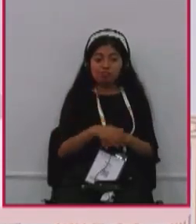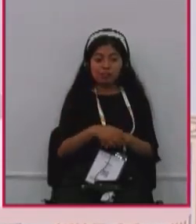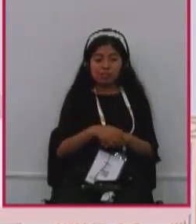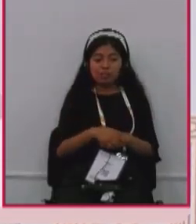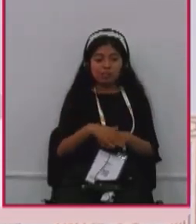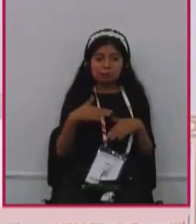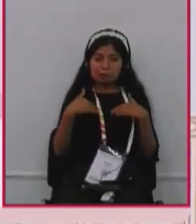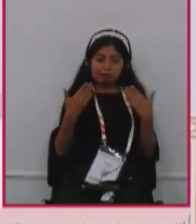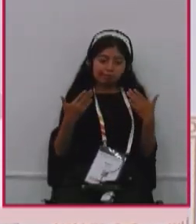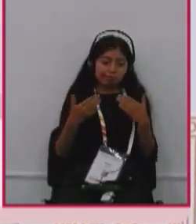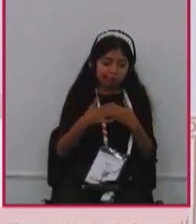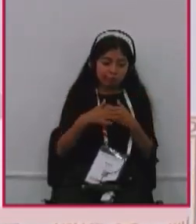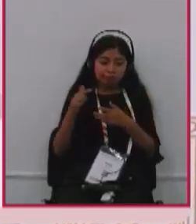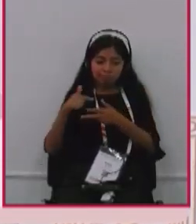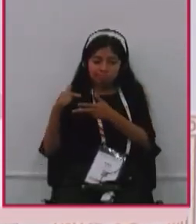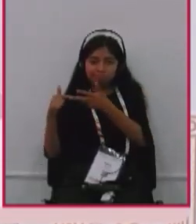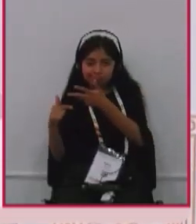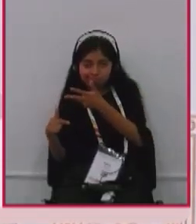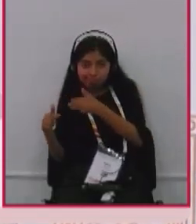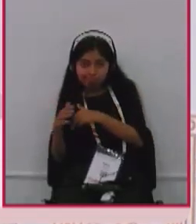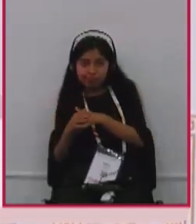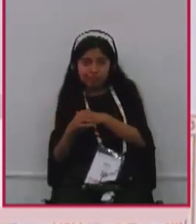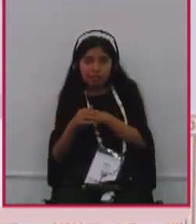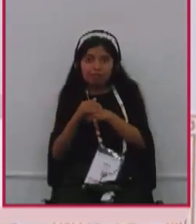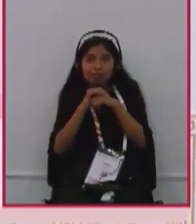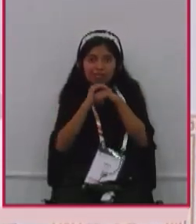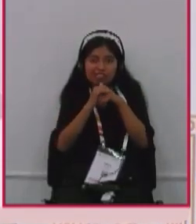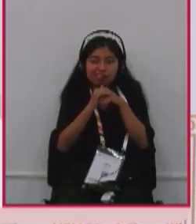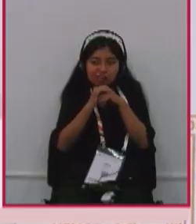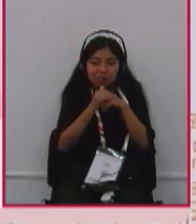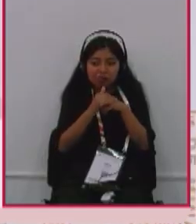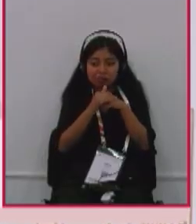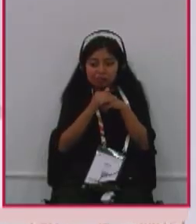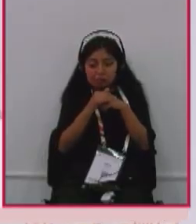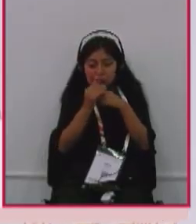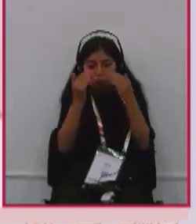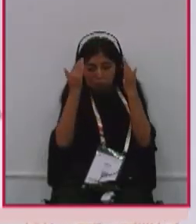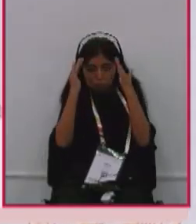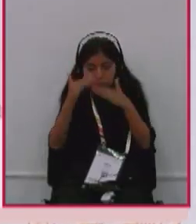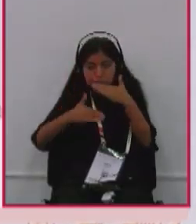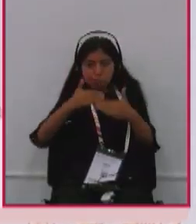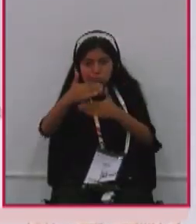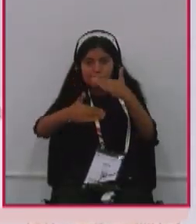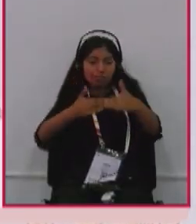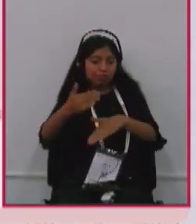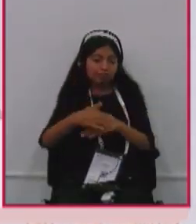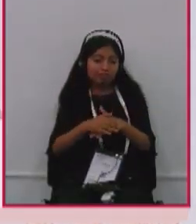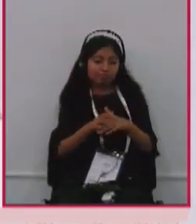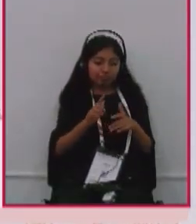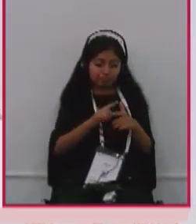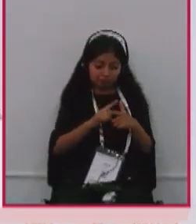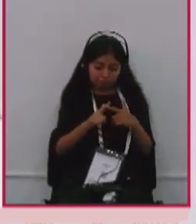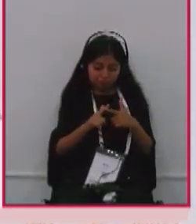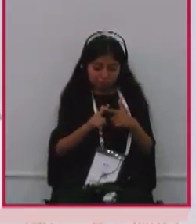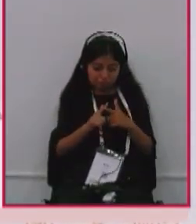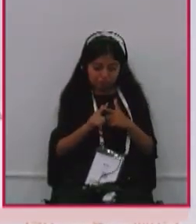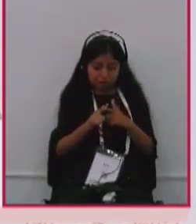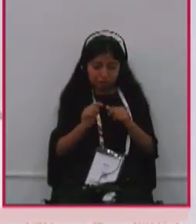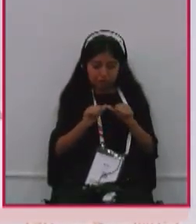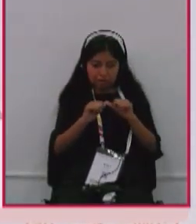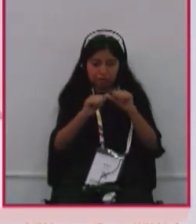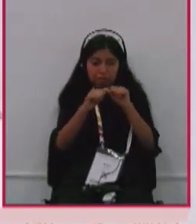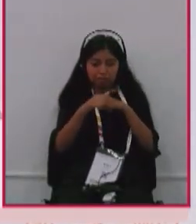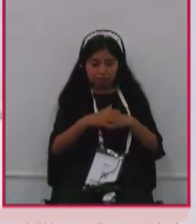diferentes lados, ¿no? Y no tenía un patrón. Y no tenía un patrón, ¿no? Entonces, hemos ido al